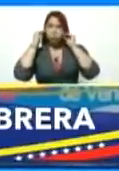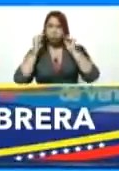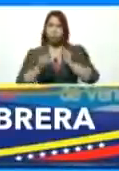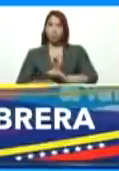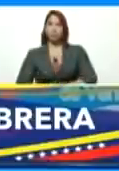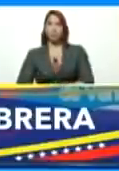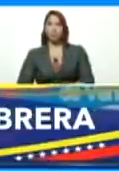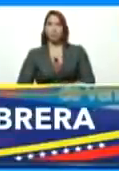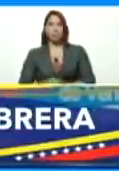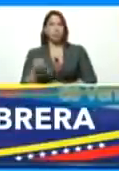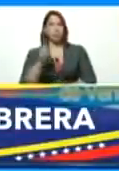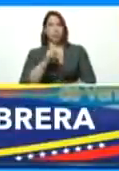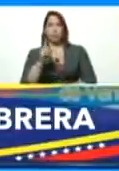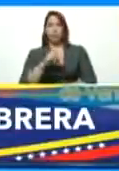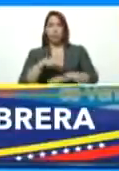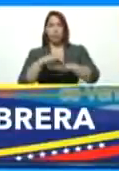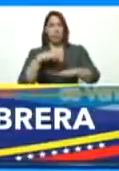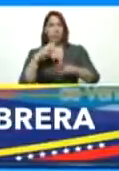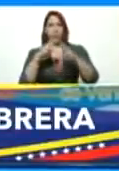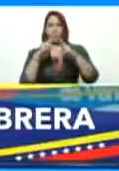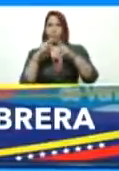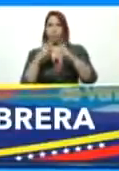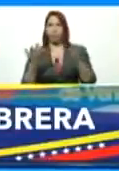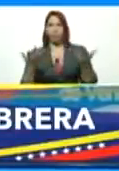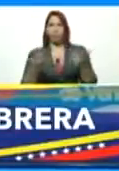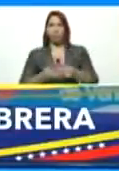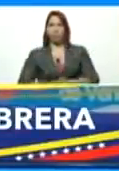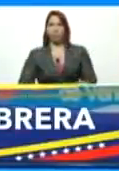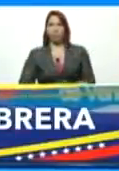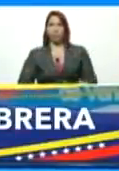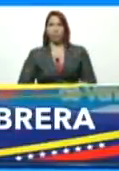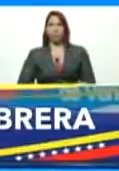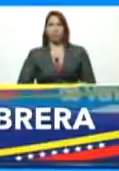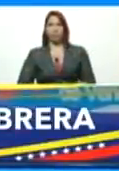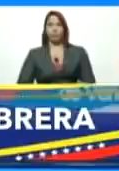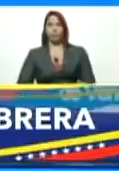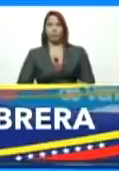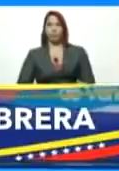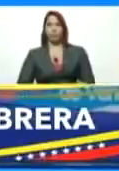no lo sé no podía